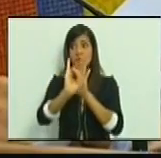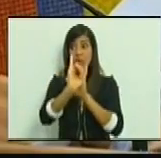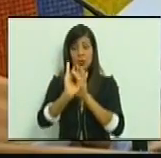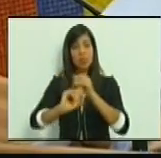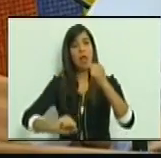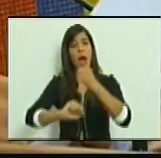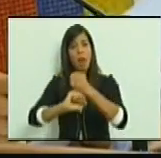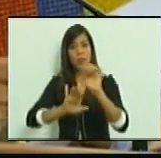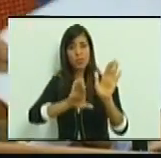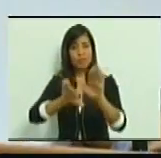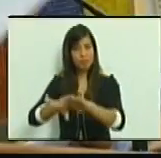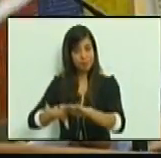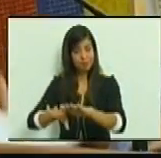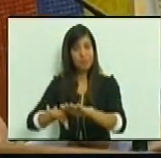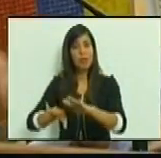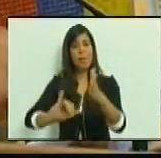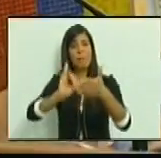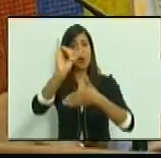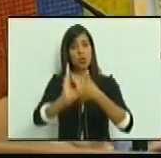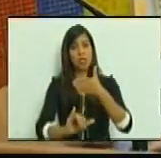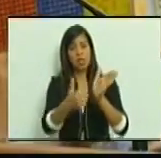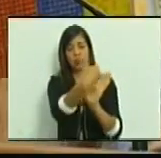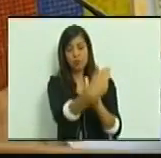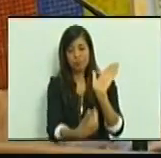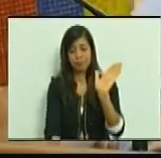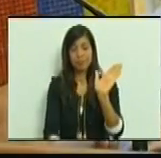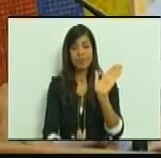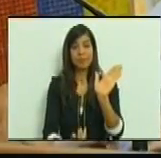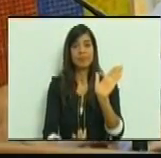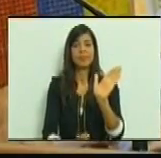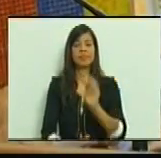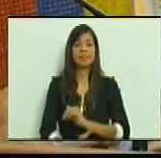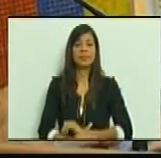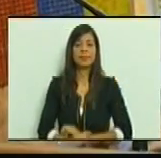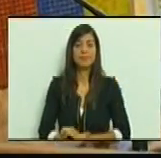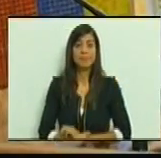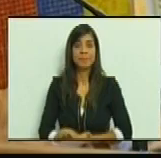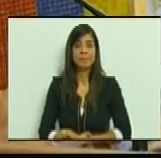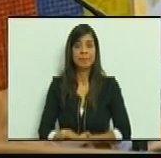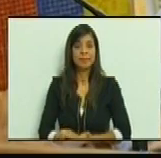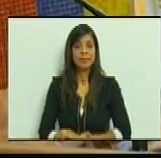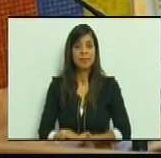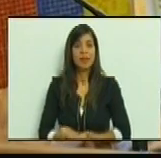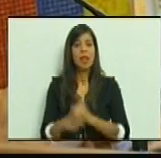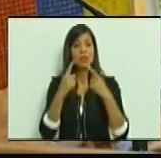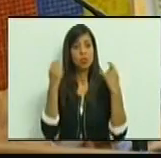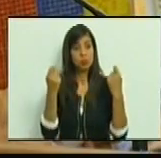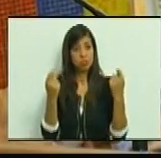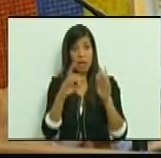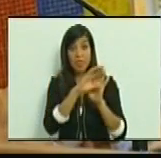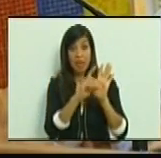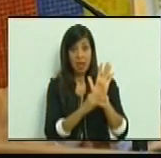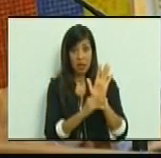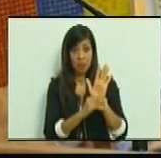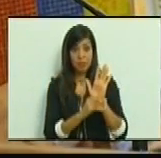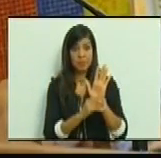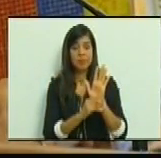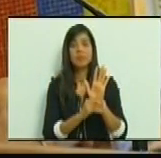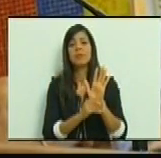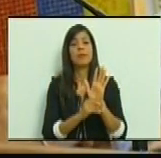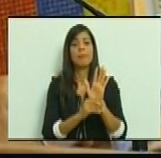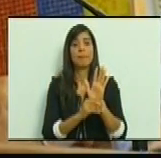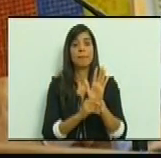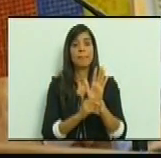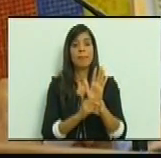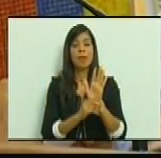para aprobar el referido proyecto de acuerdo, de decreto. Seguidamente,